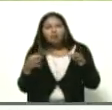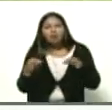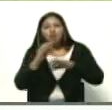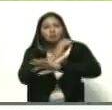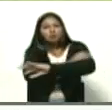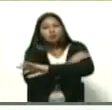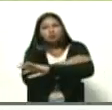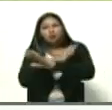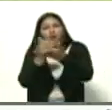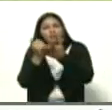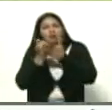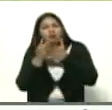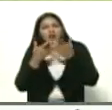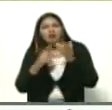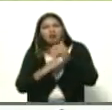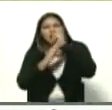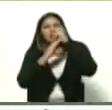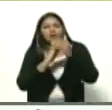oposición y su liderazgo.